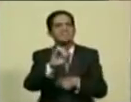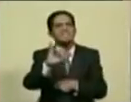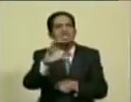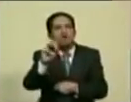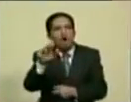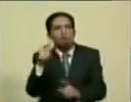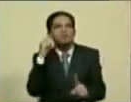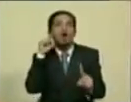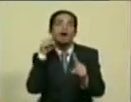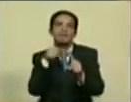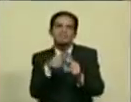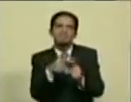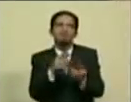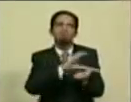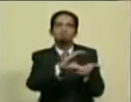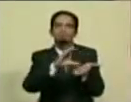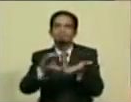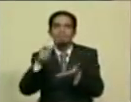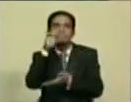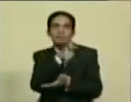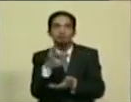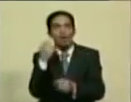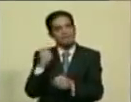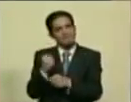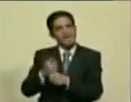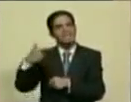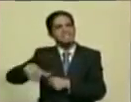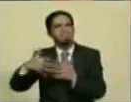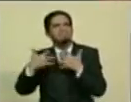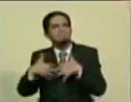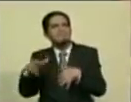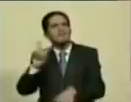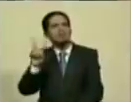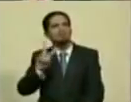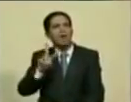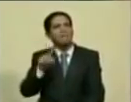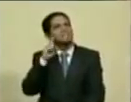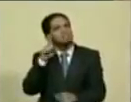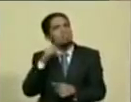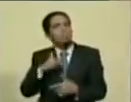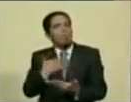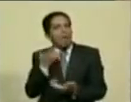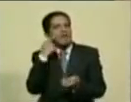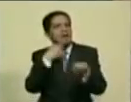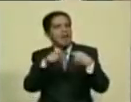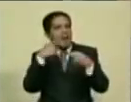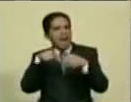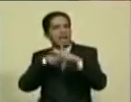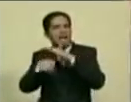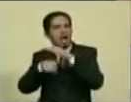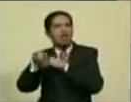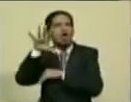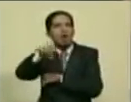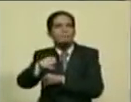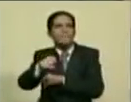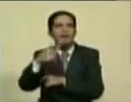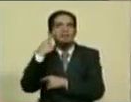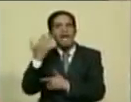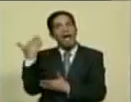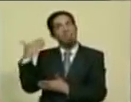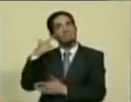de proporcionarle a los empresarios venezolanos este tipo de visas para poder hacer las transacciones que han venido siendo